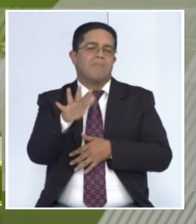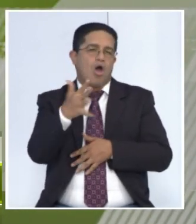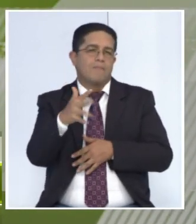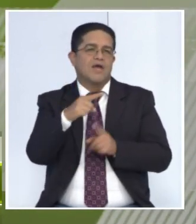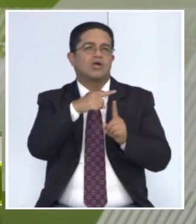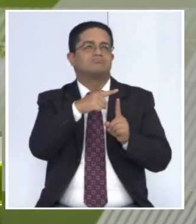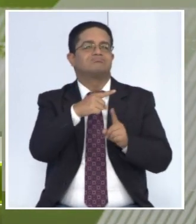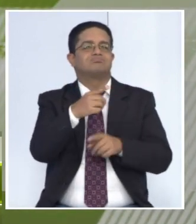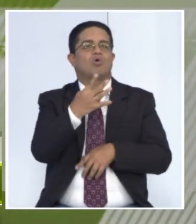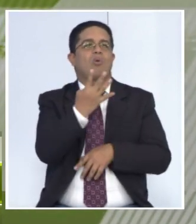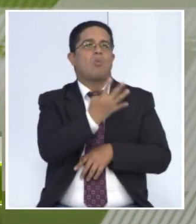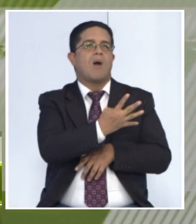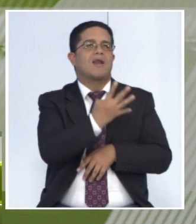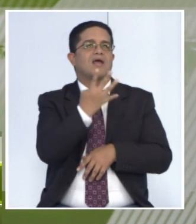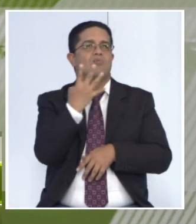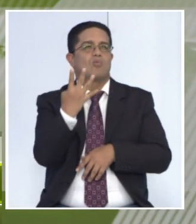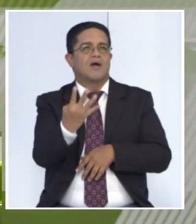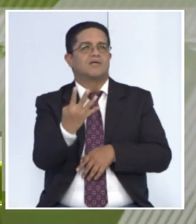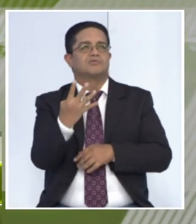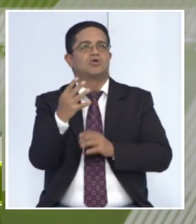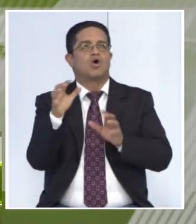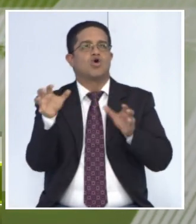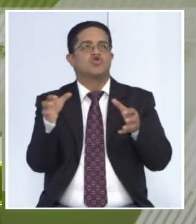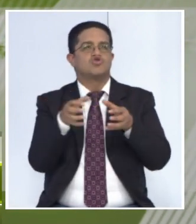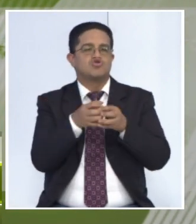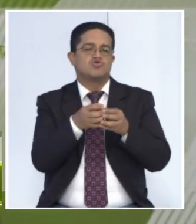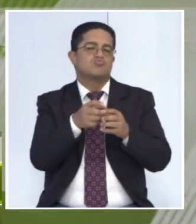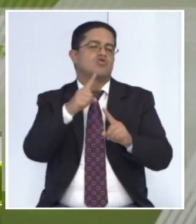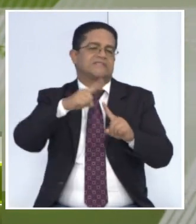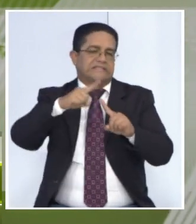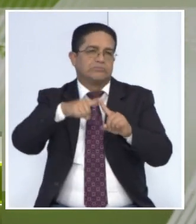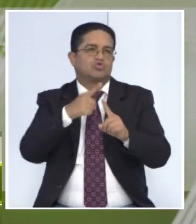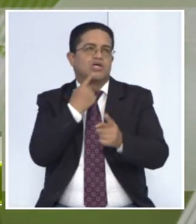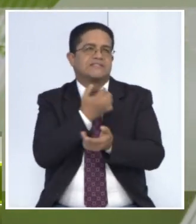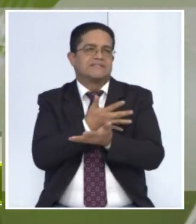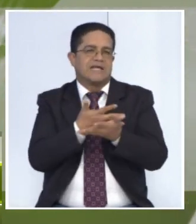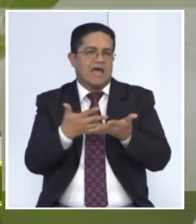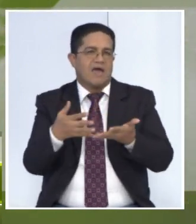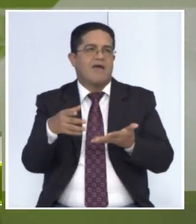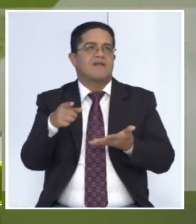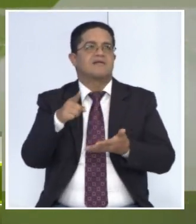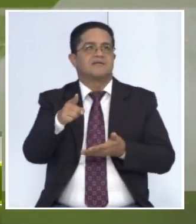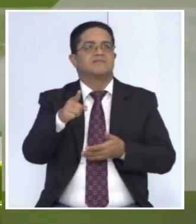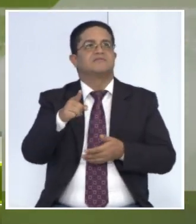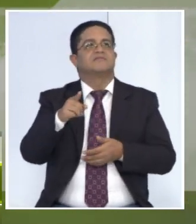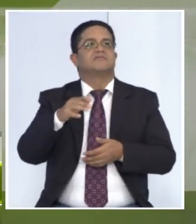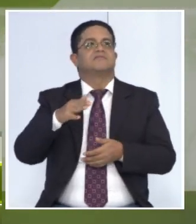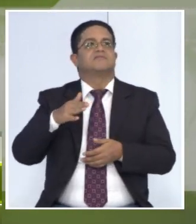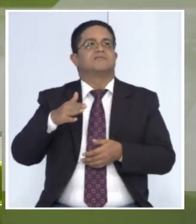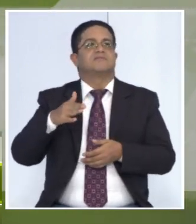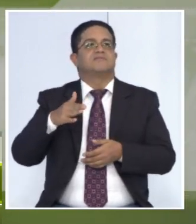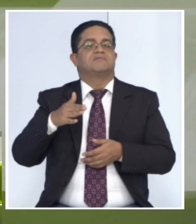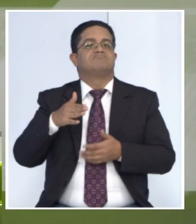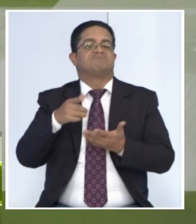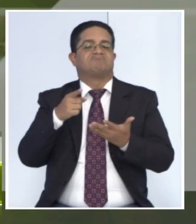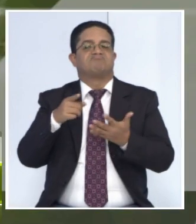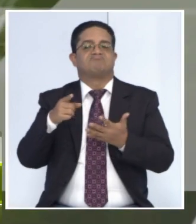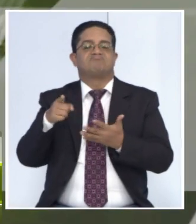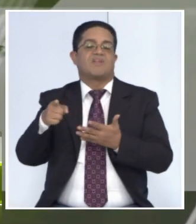aproximadamente 44 grupos sanguíneos que son perfectamente clasificados en